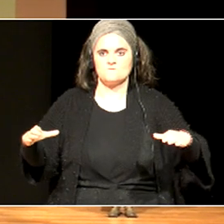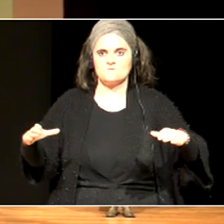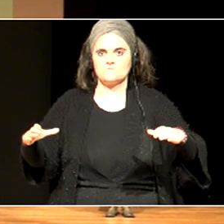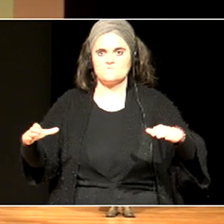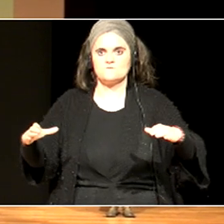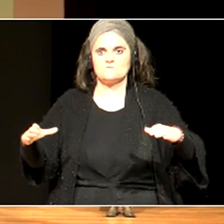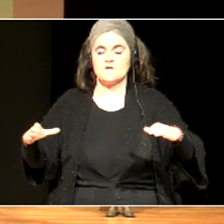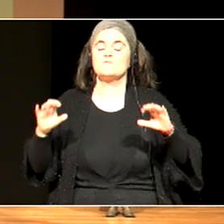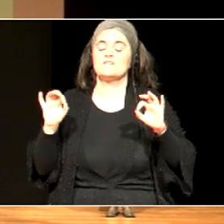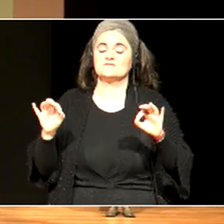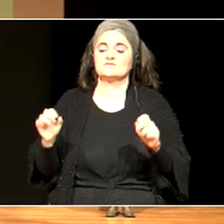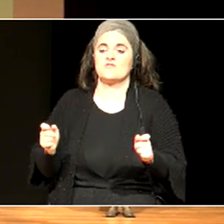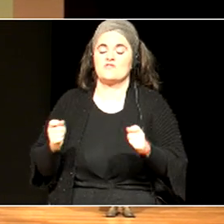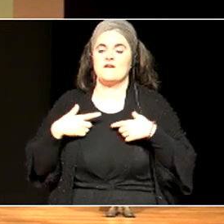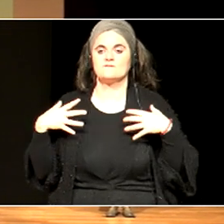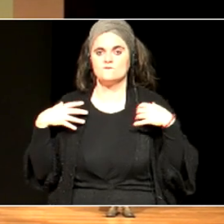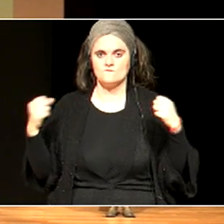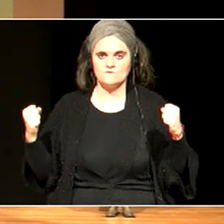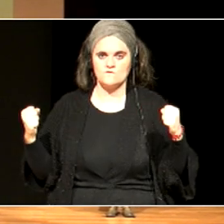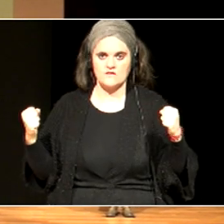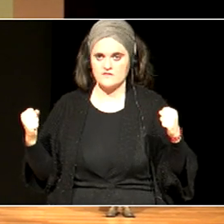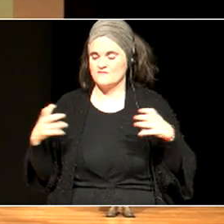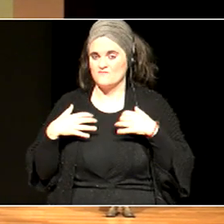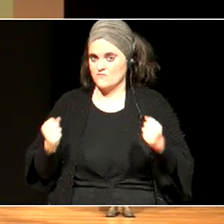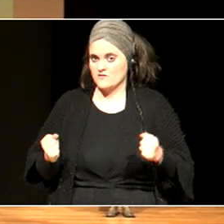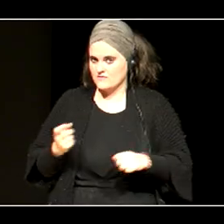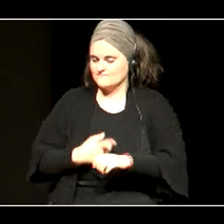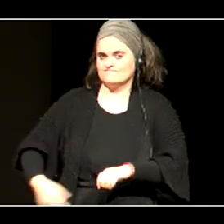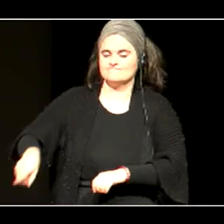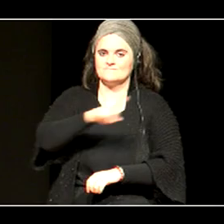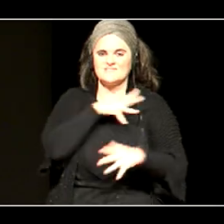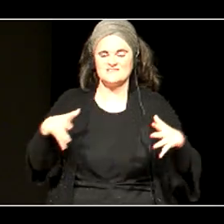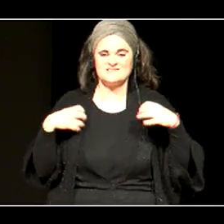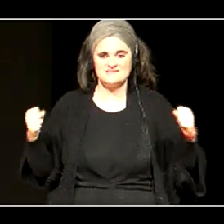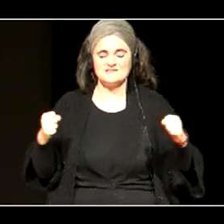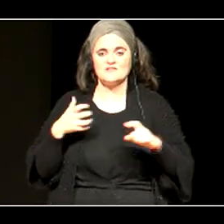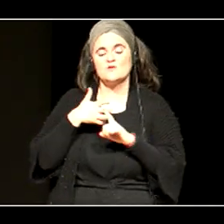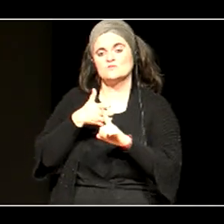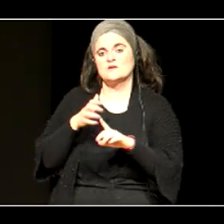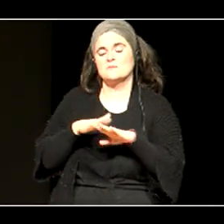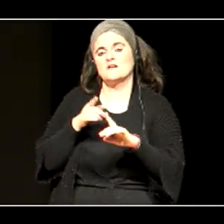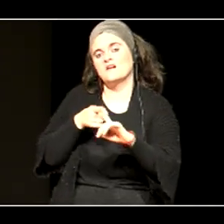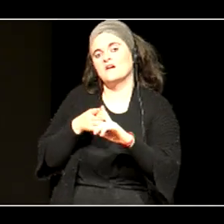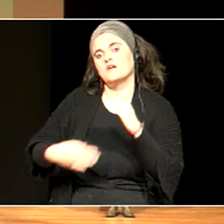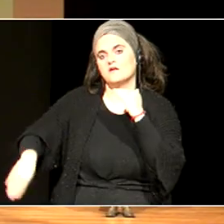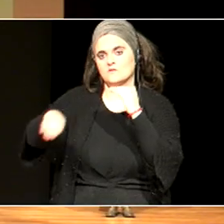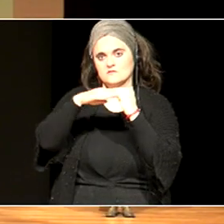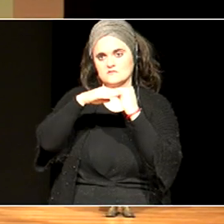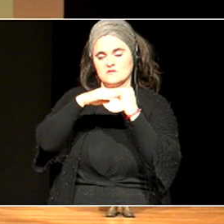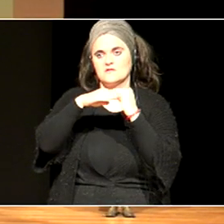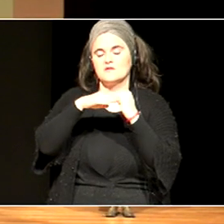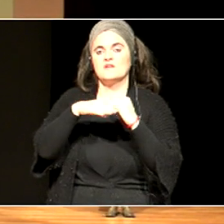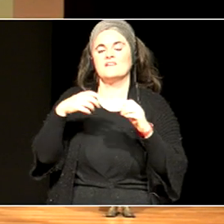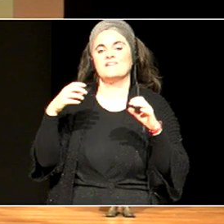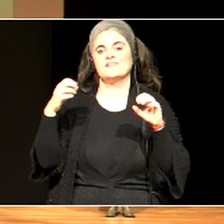empodera de una manera brutal unirnos luchar por esa igualdad y sobre todo trabajar los temas de